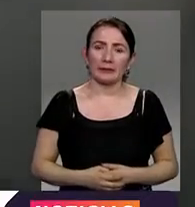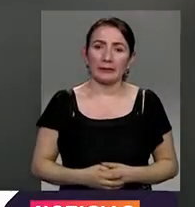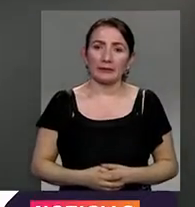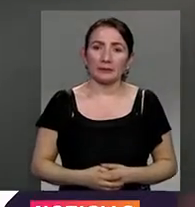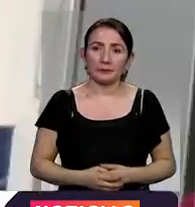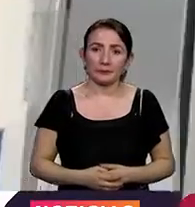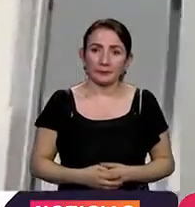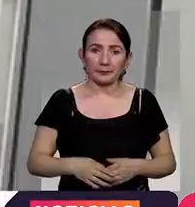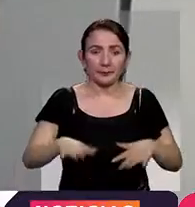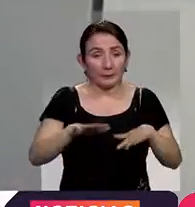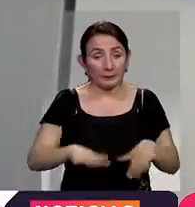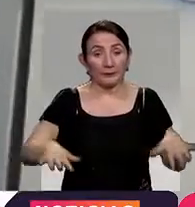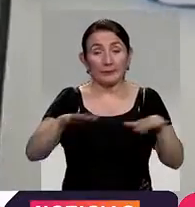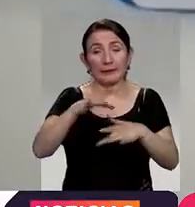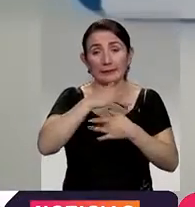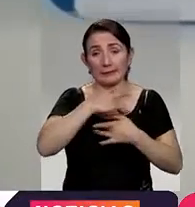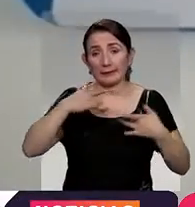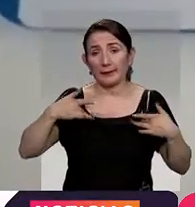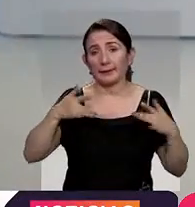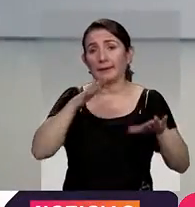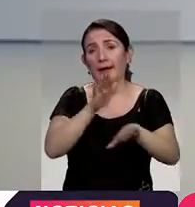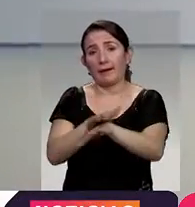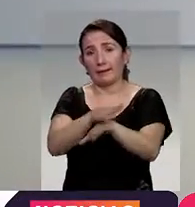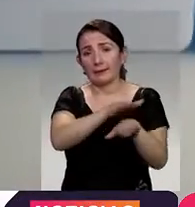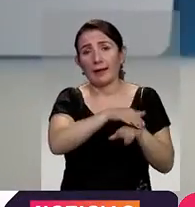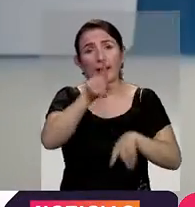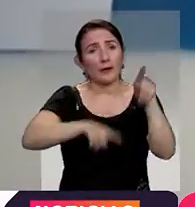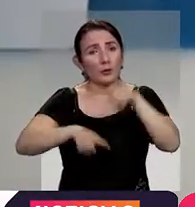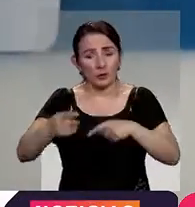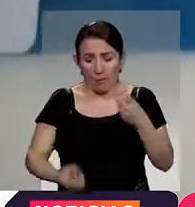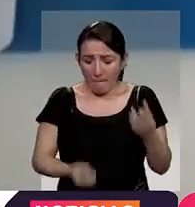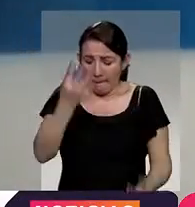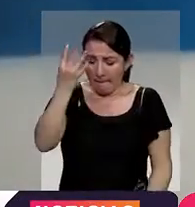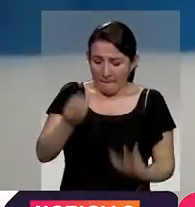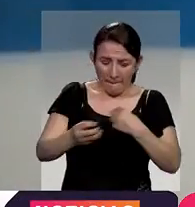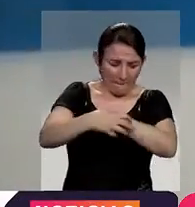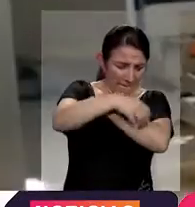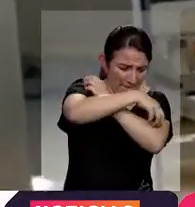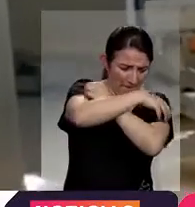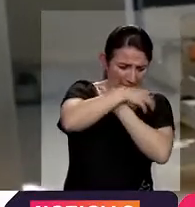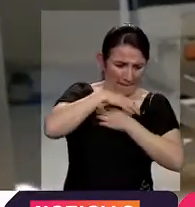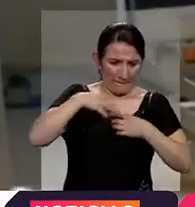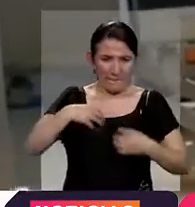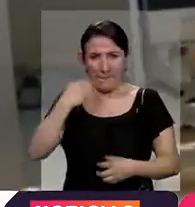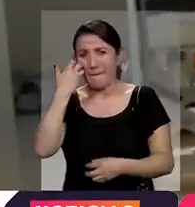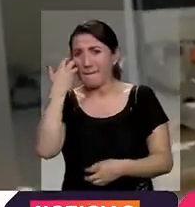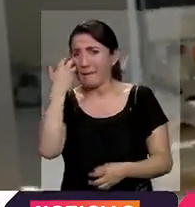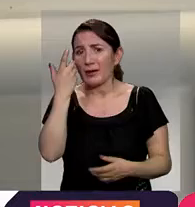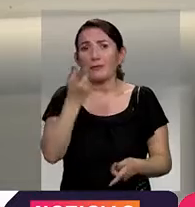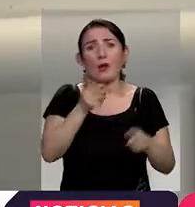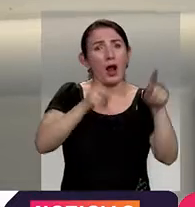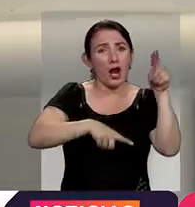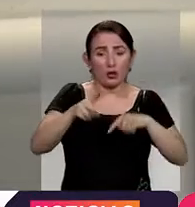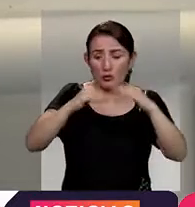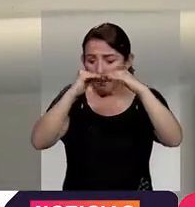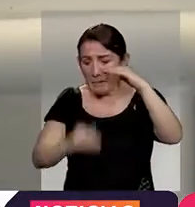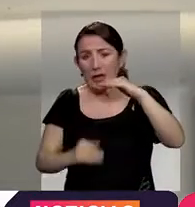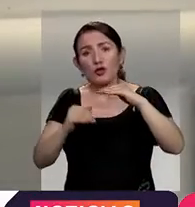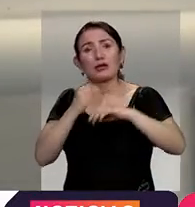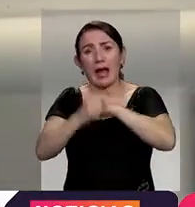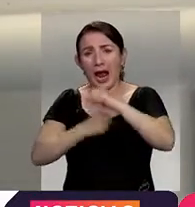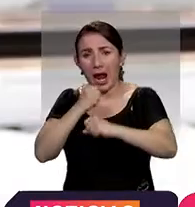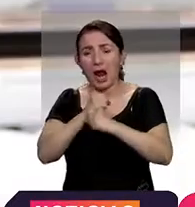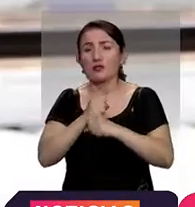El sector salud reitera el drama detrás de los quemados con pólvora en medio de las celebraciones de diciembre. Los menores son los